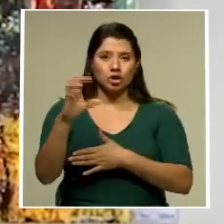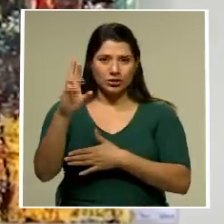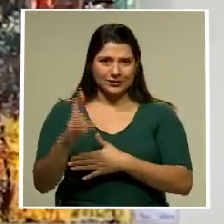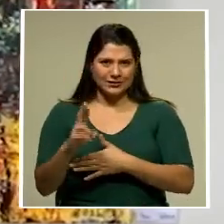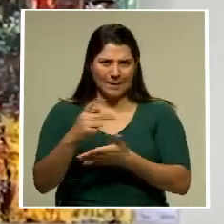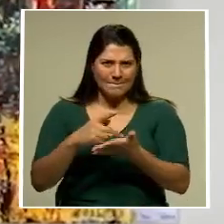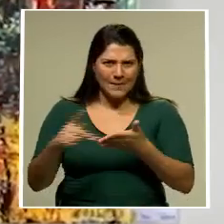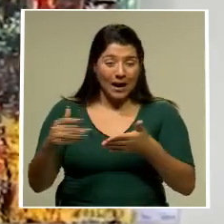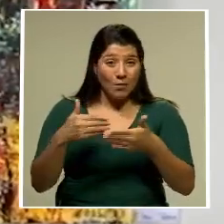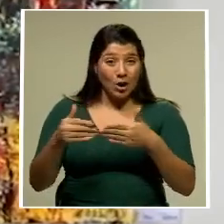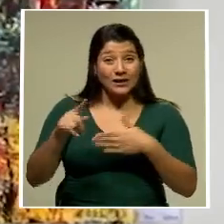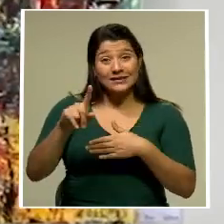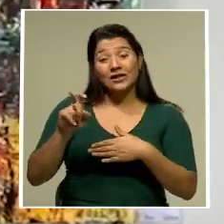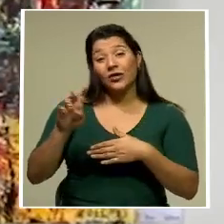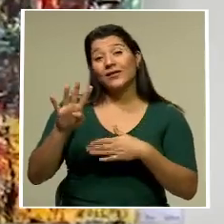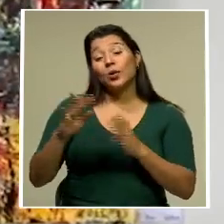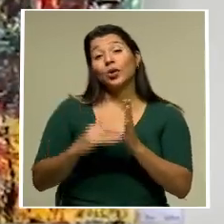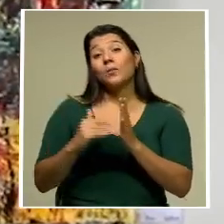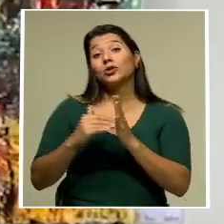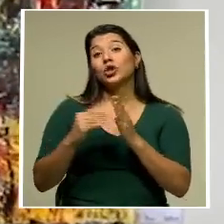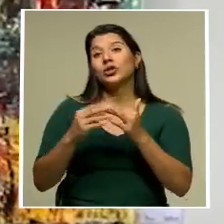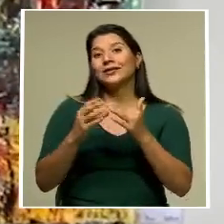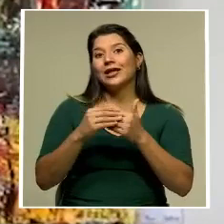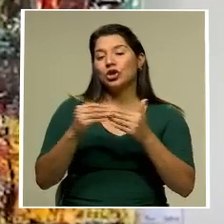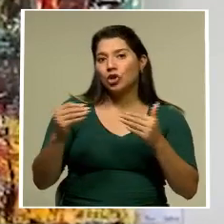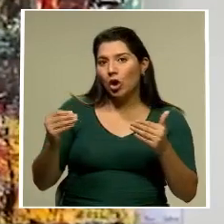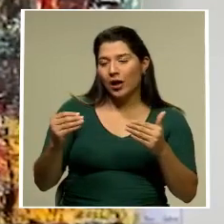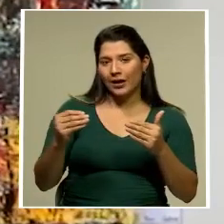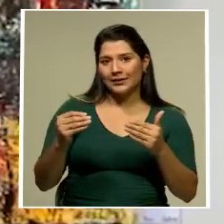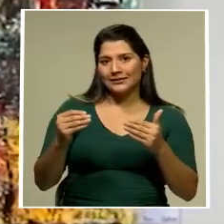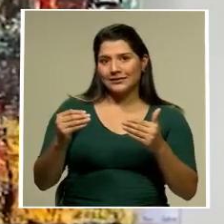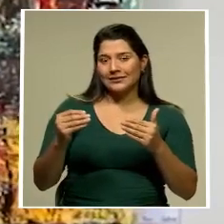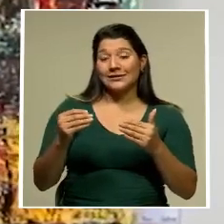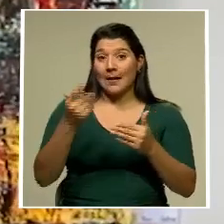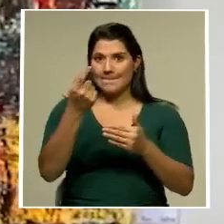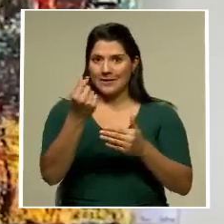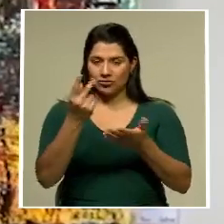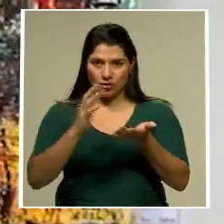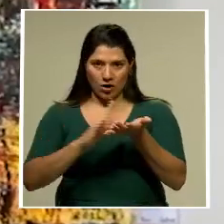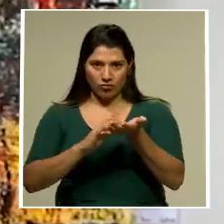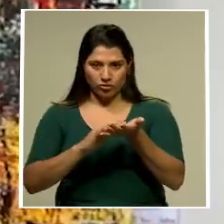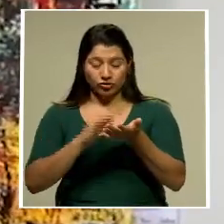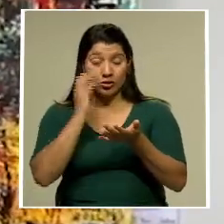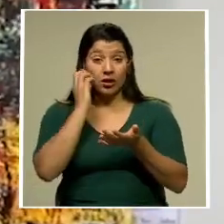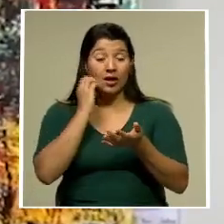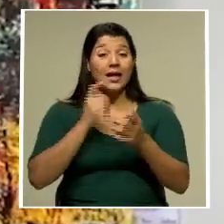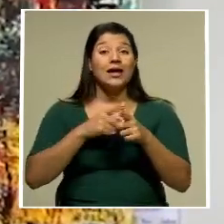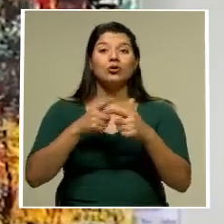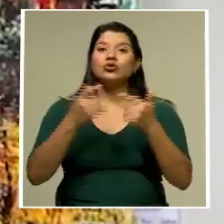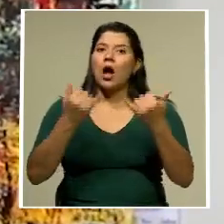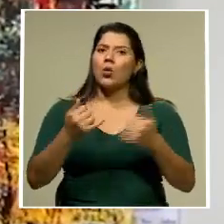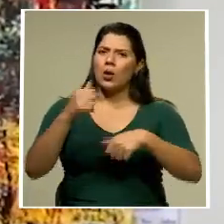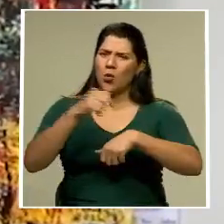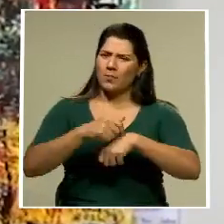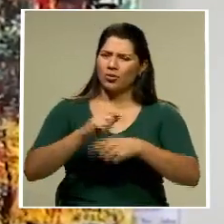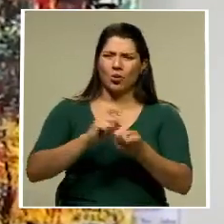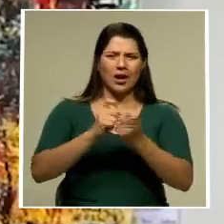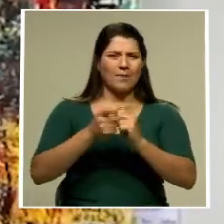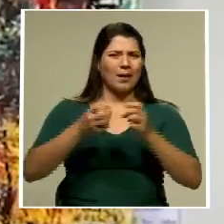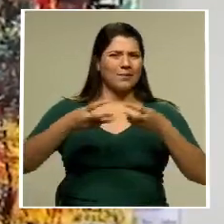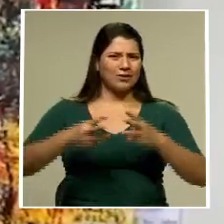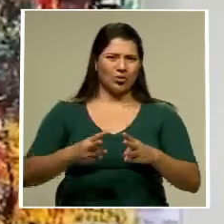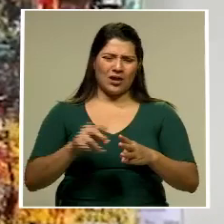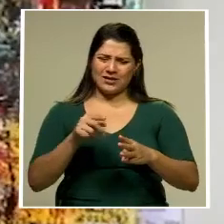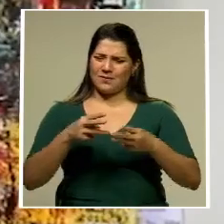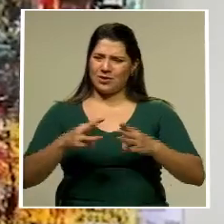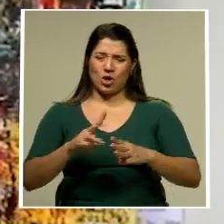pagamos casi $124 millones en sobreprecio al arroz. Es el momento de cambiar este mecanismo que no le